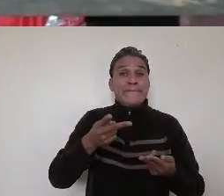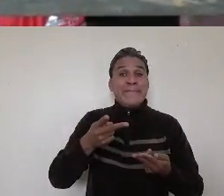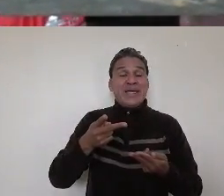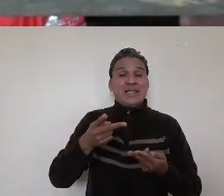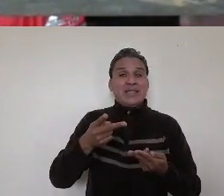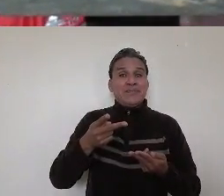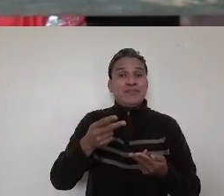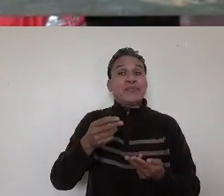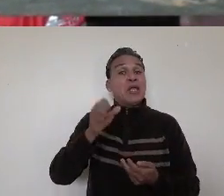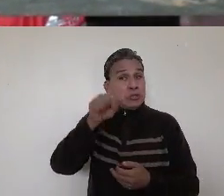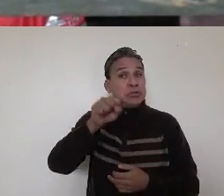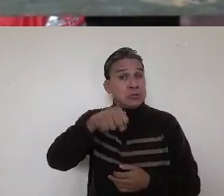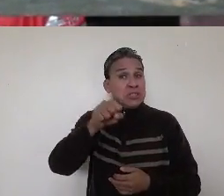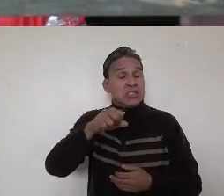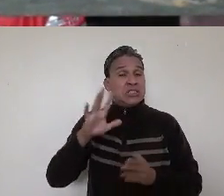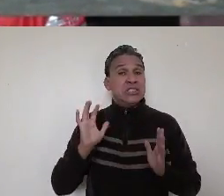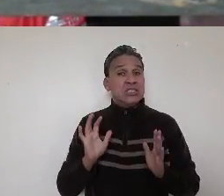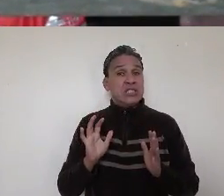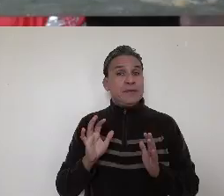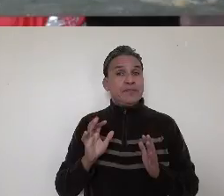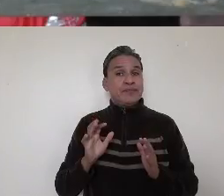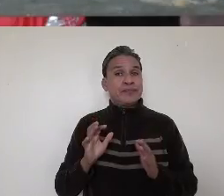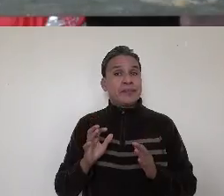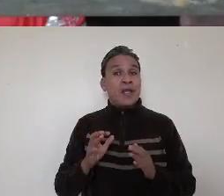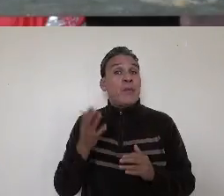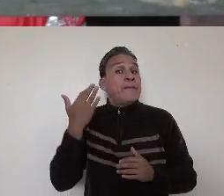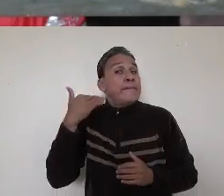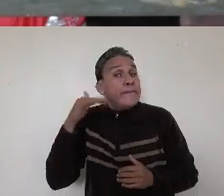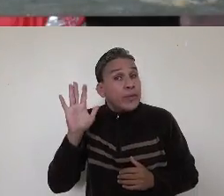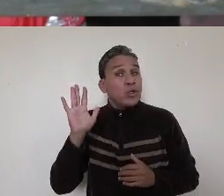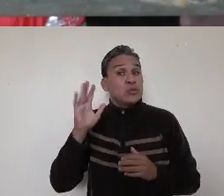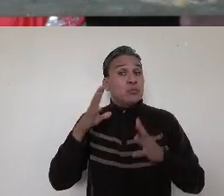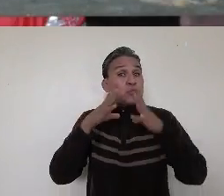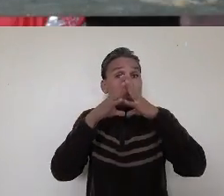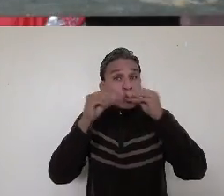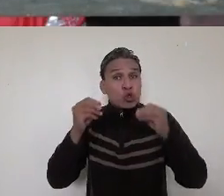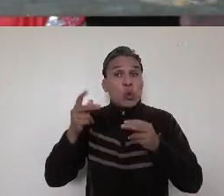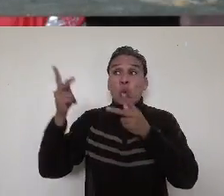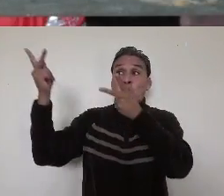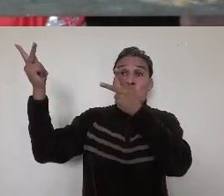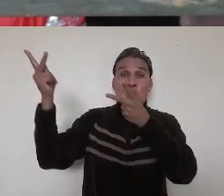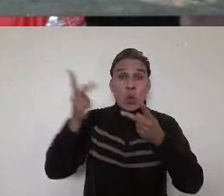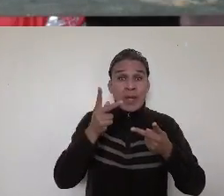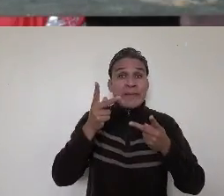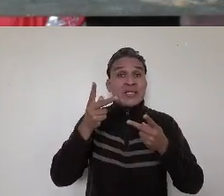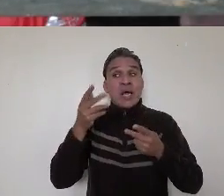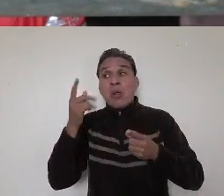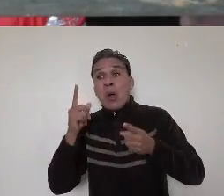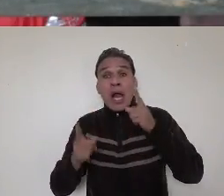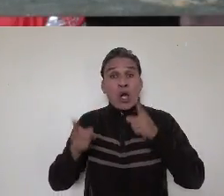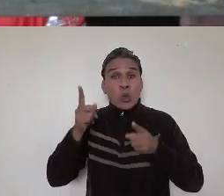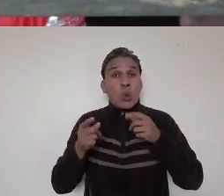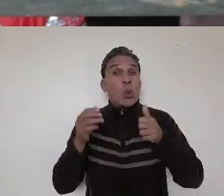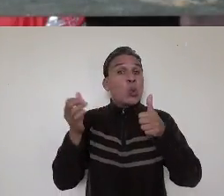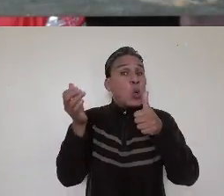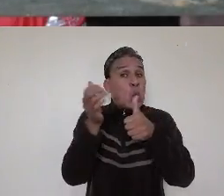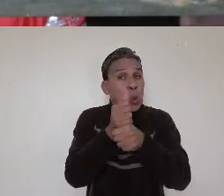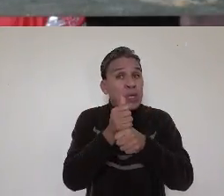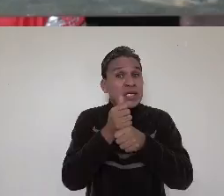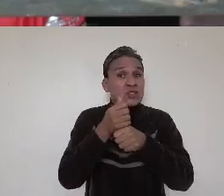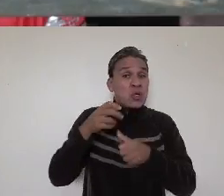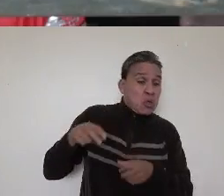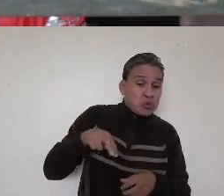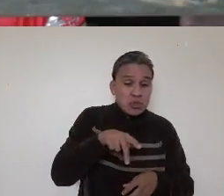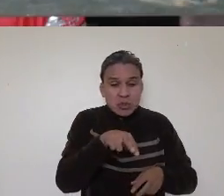Y así fue. Y por supuesto, todos aquellos que estaban invitados, desconocidos o conocidos, transeúntes